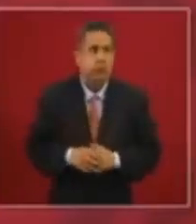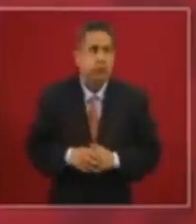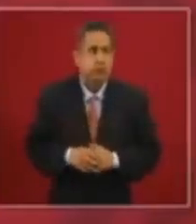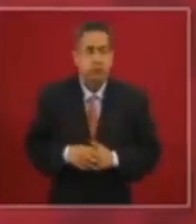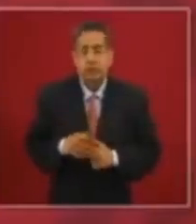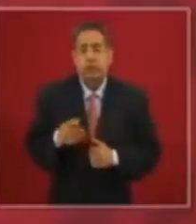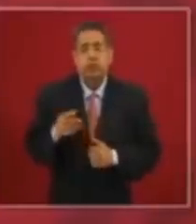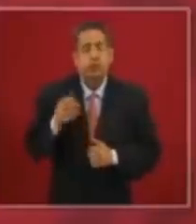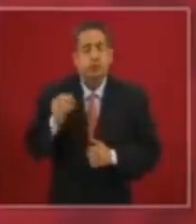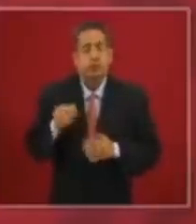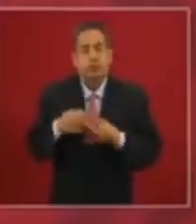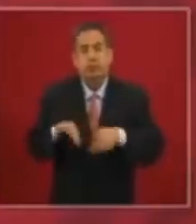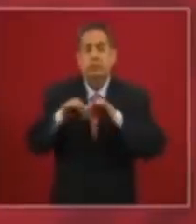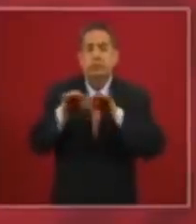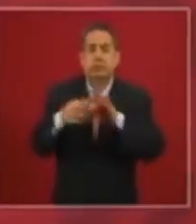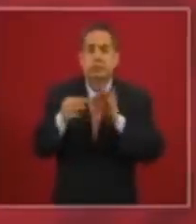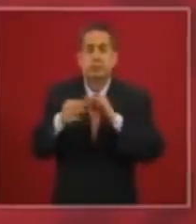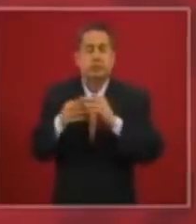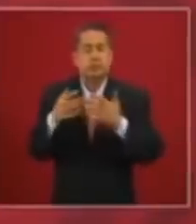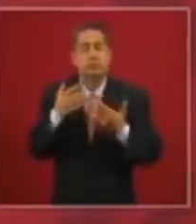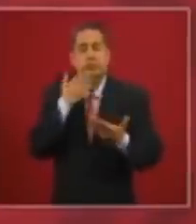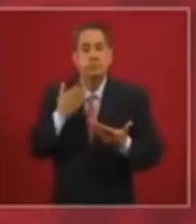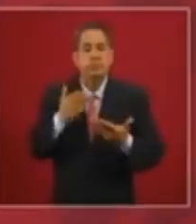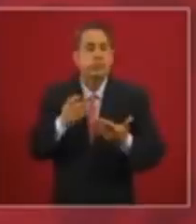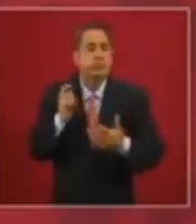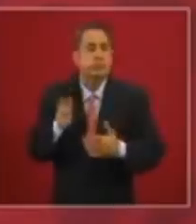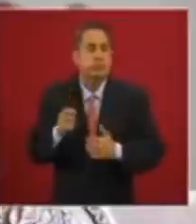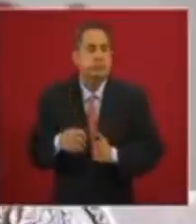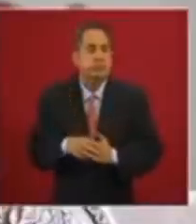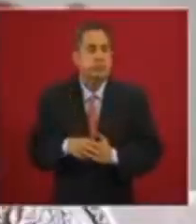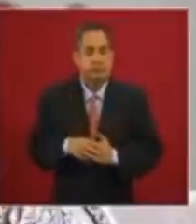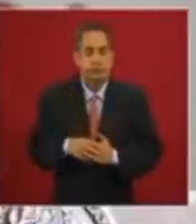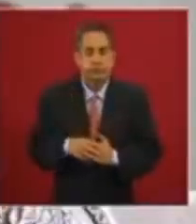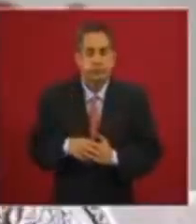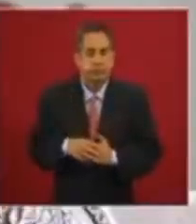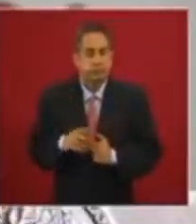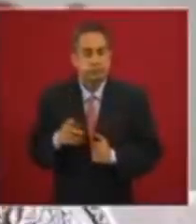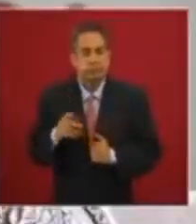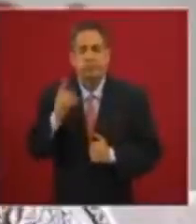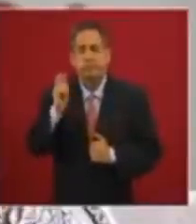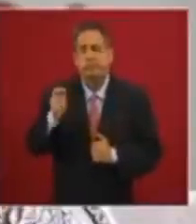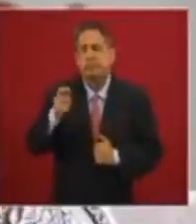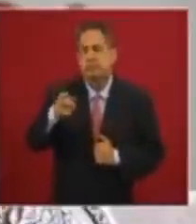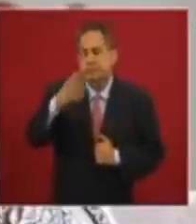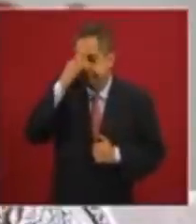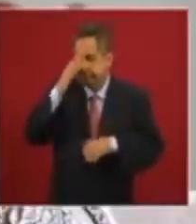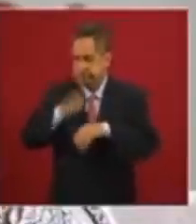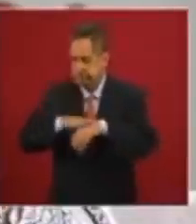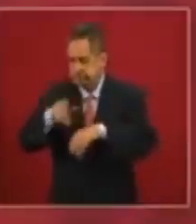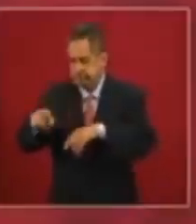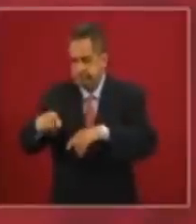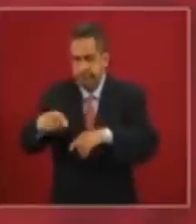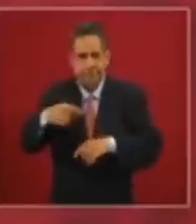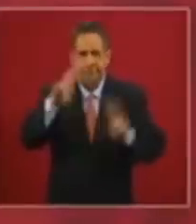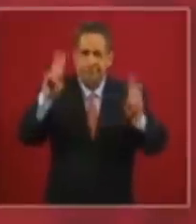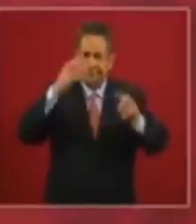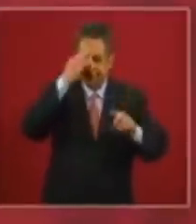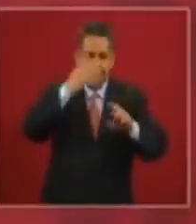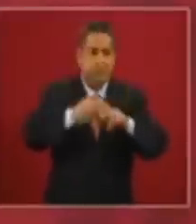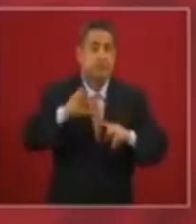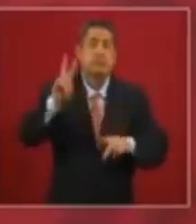mucho muy importantes. Desde luego ya se descarta la llamada